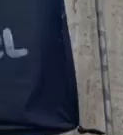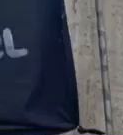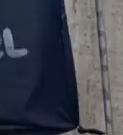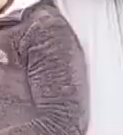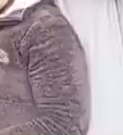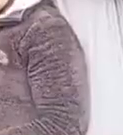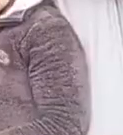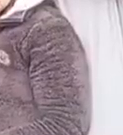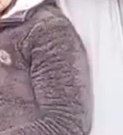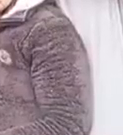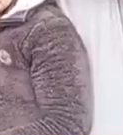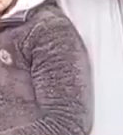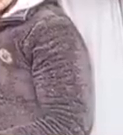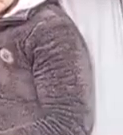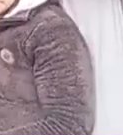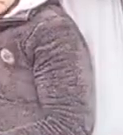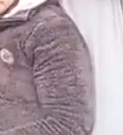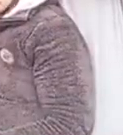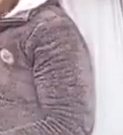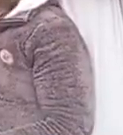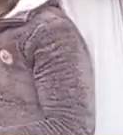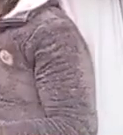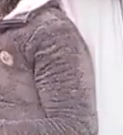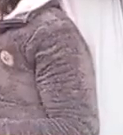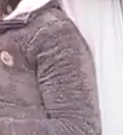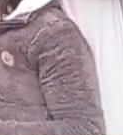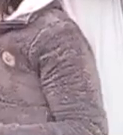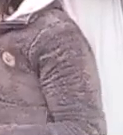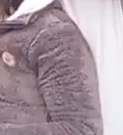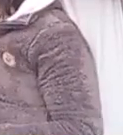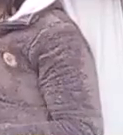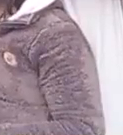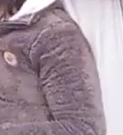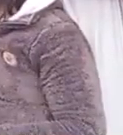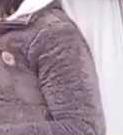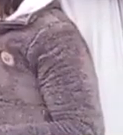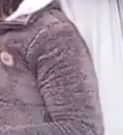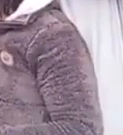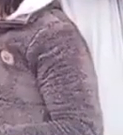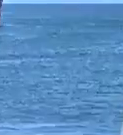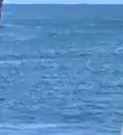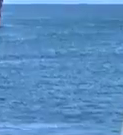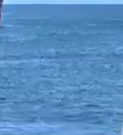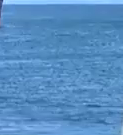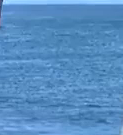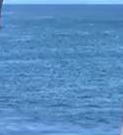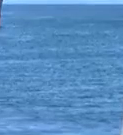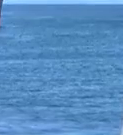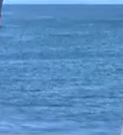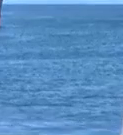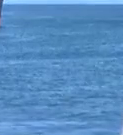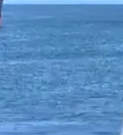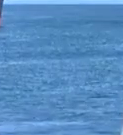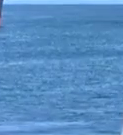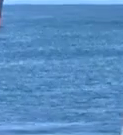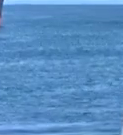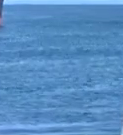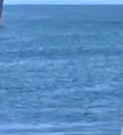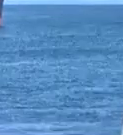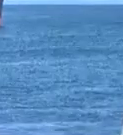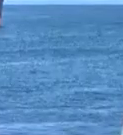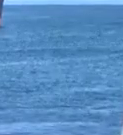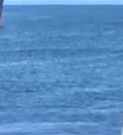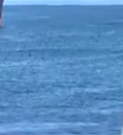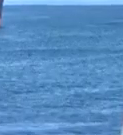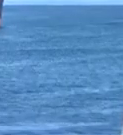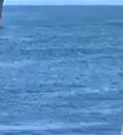escalando en eso es grave y justamente para reponer la centralidad de la industria regional creo que el gobierno debiera eh dar una